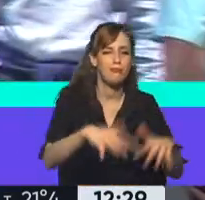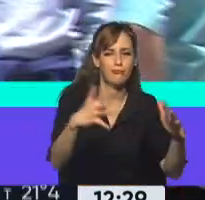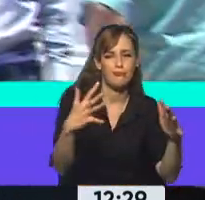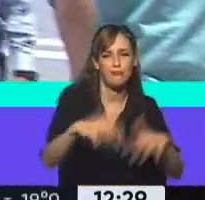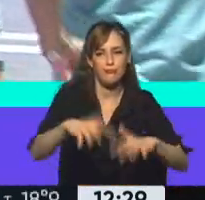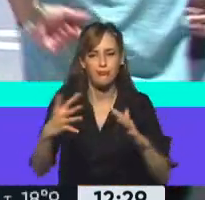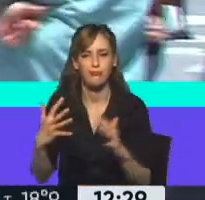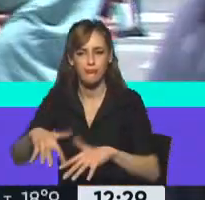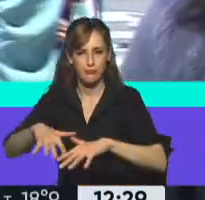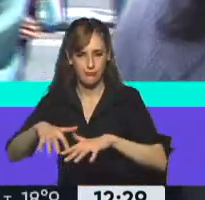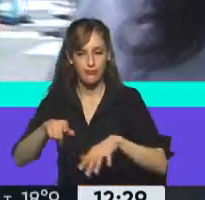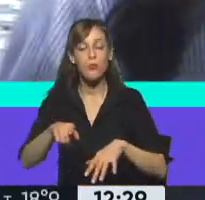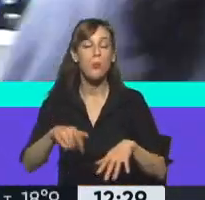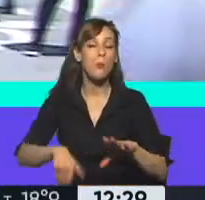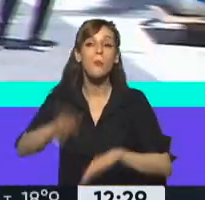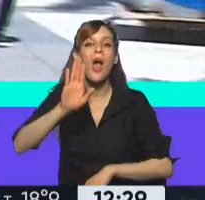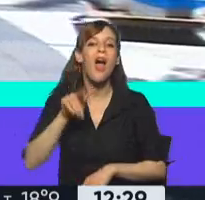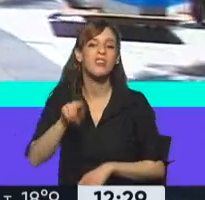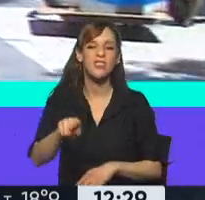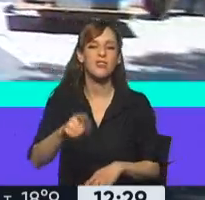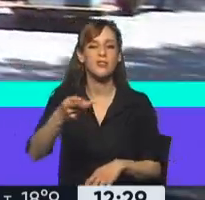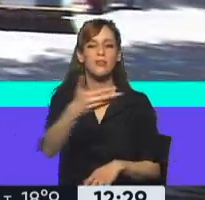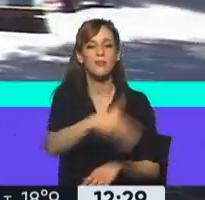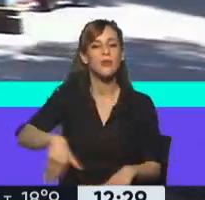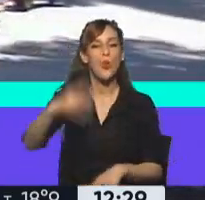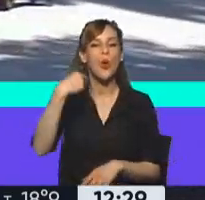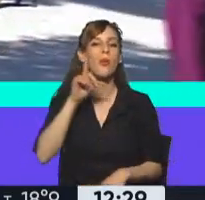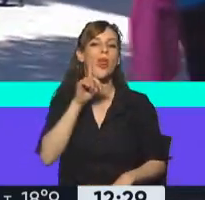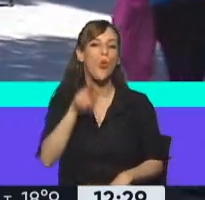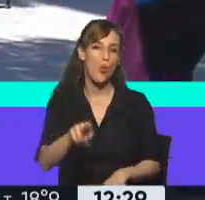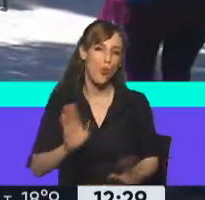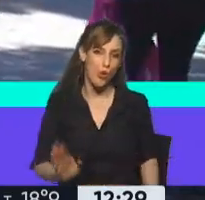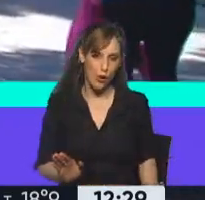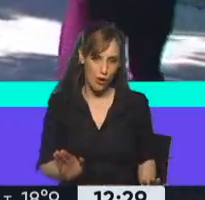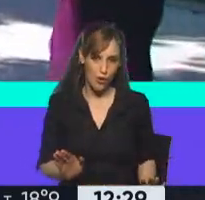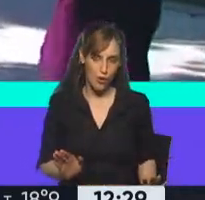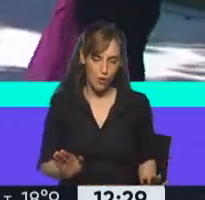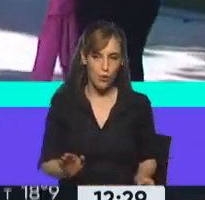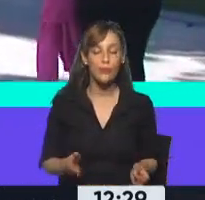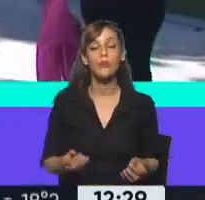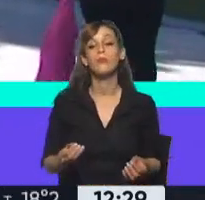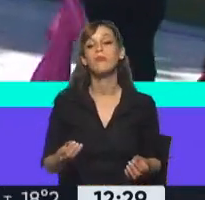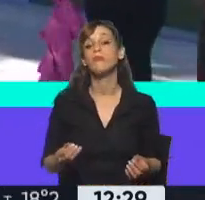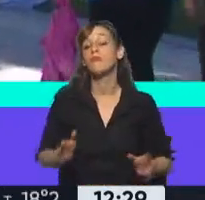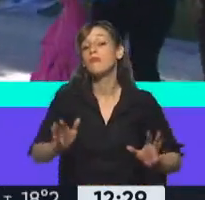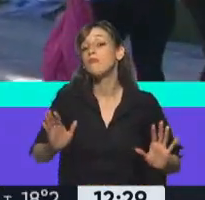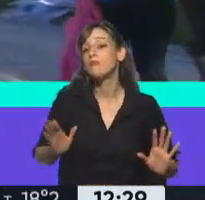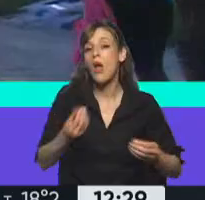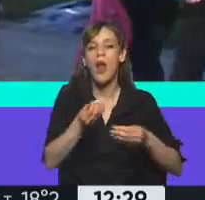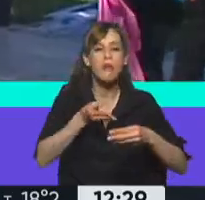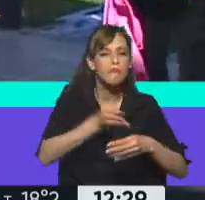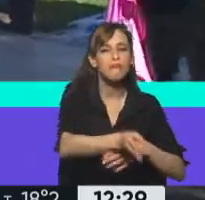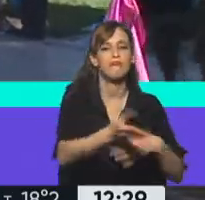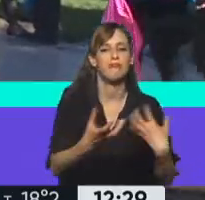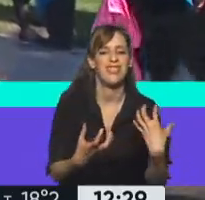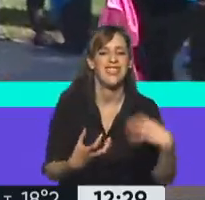concentración, no sé, a ver, sobre todo el trazado de la 9 de julio, por ejemplo, para ingresar según el sector político o la